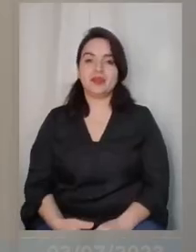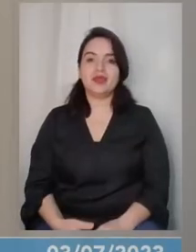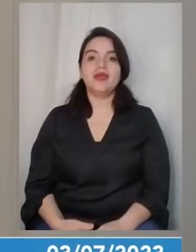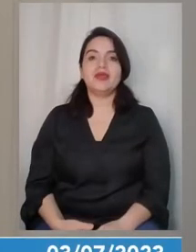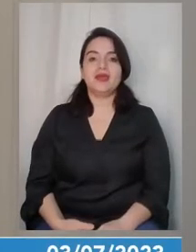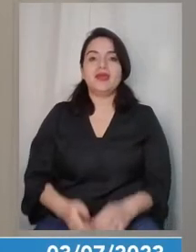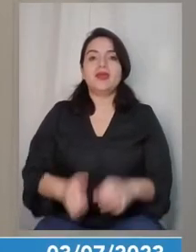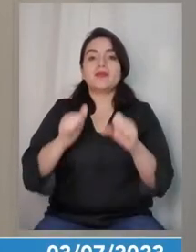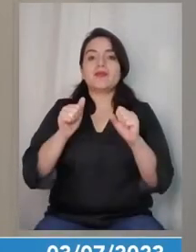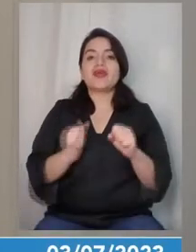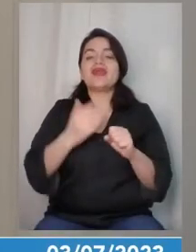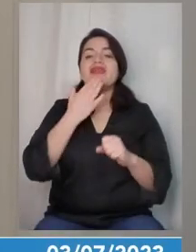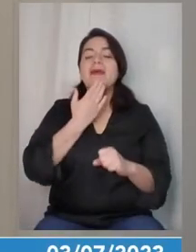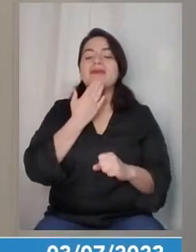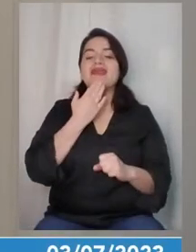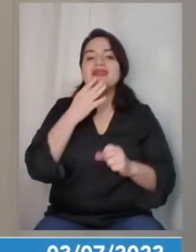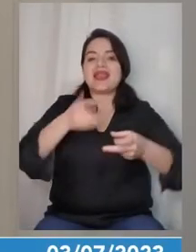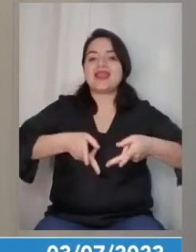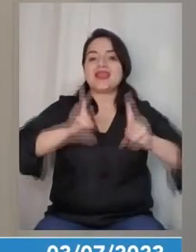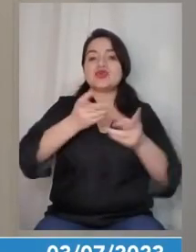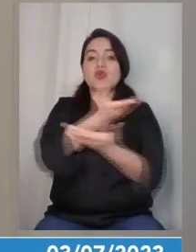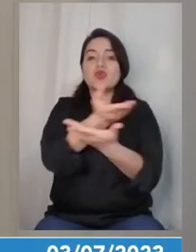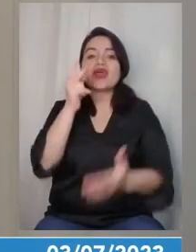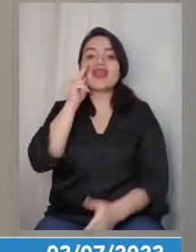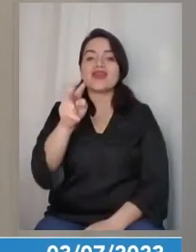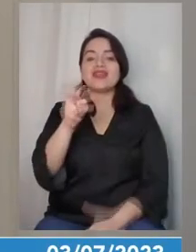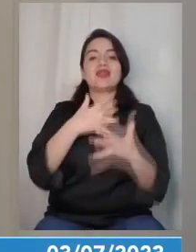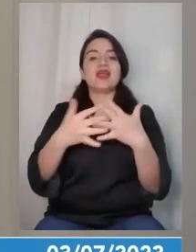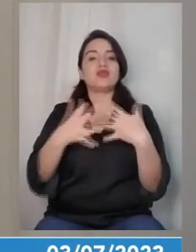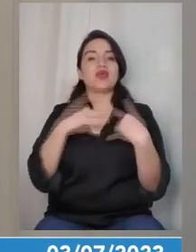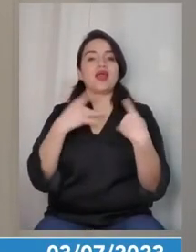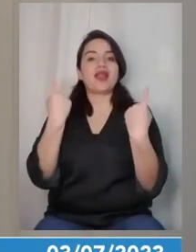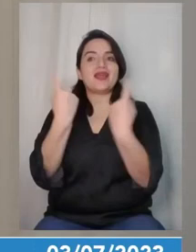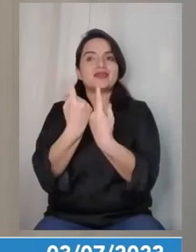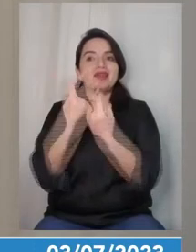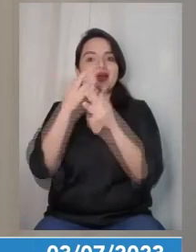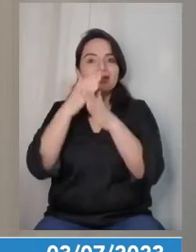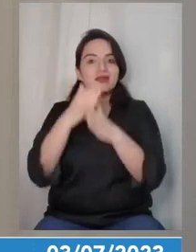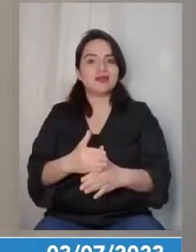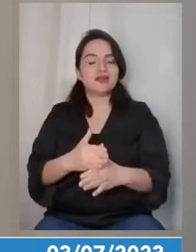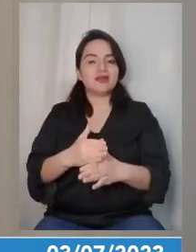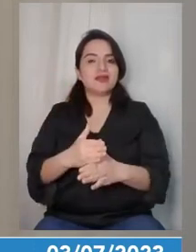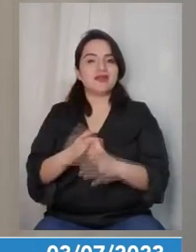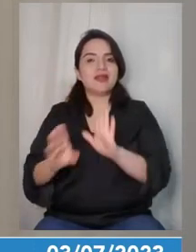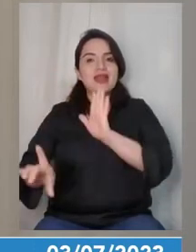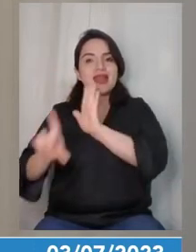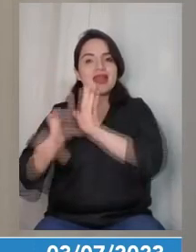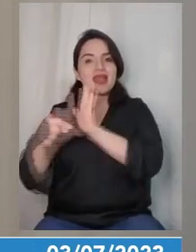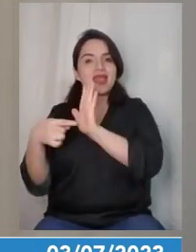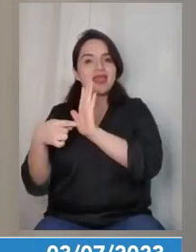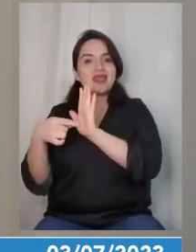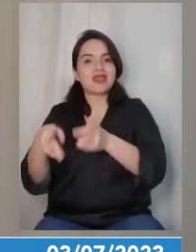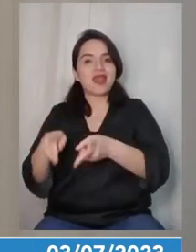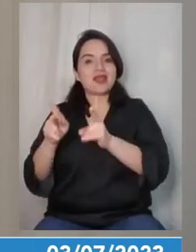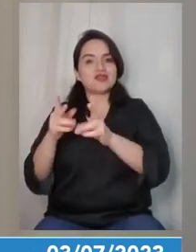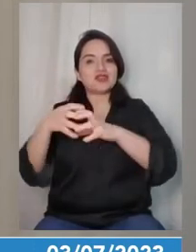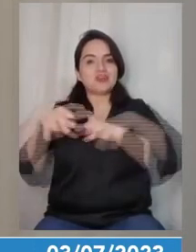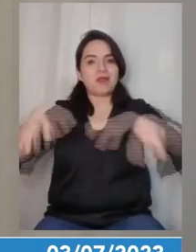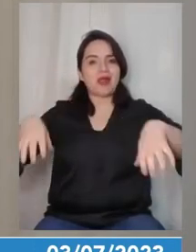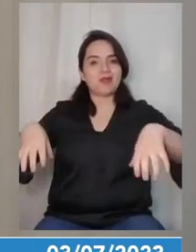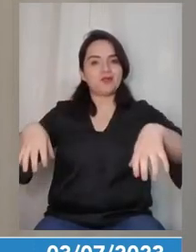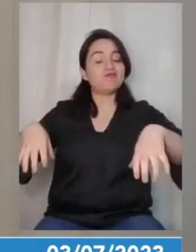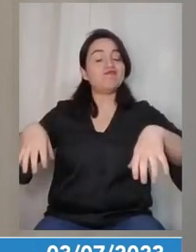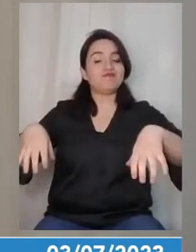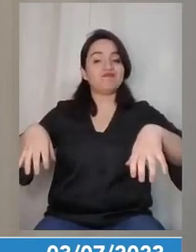ustedes ven, se habla de sostenibilidad y derecho como si fueran cosas separadas. Y ahí hay, creo yo, un error conceptual, incluso en la nomenclatura